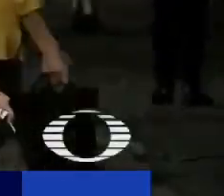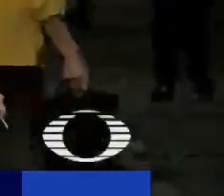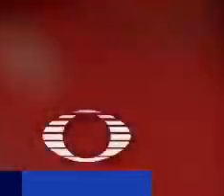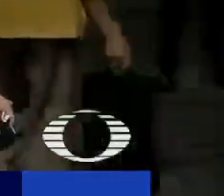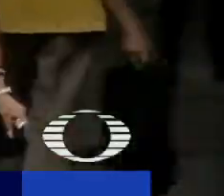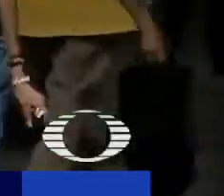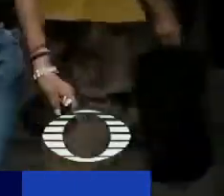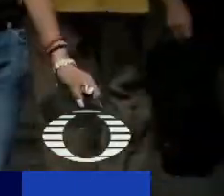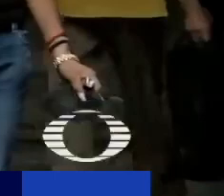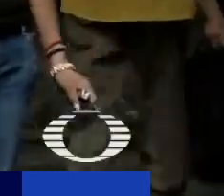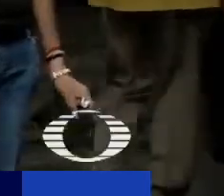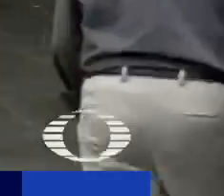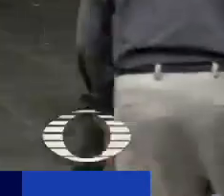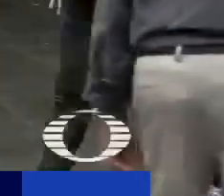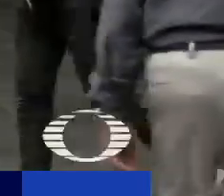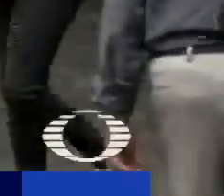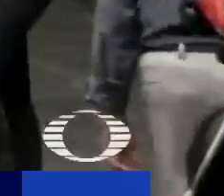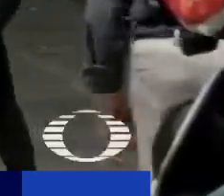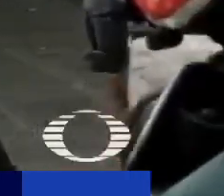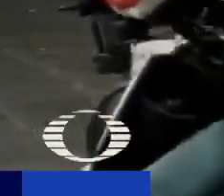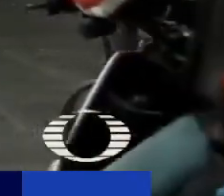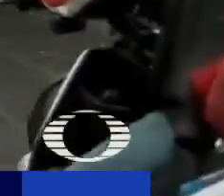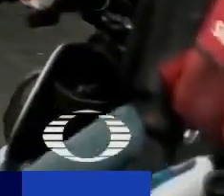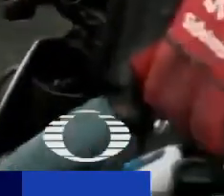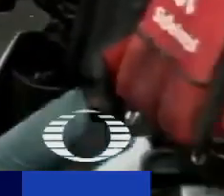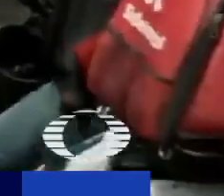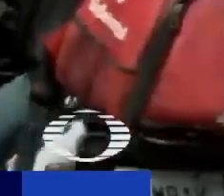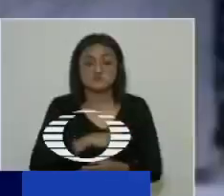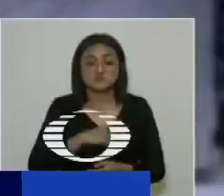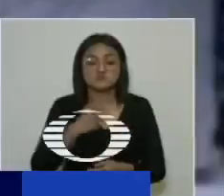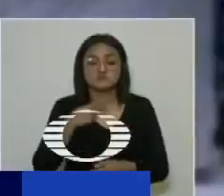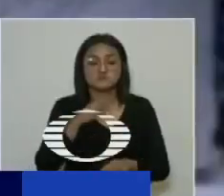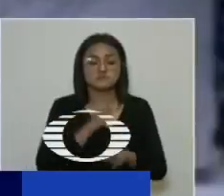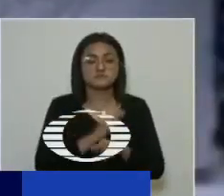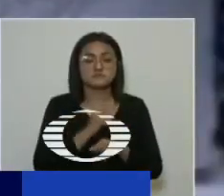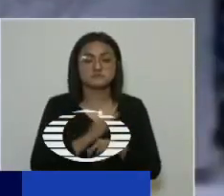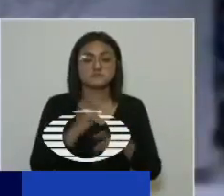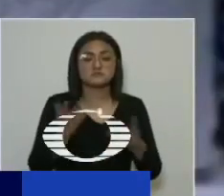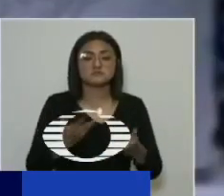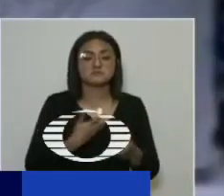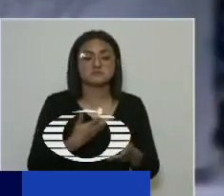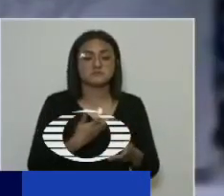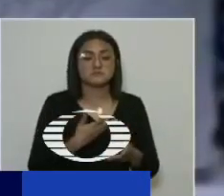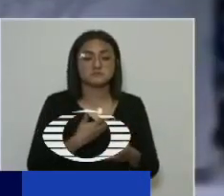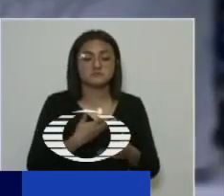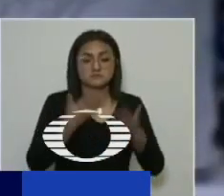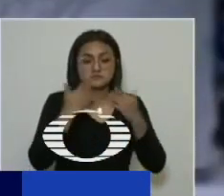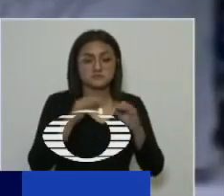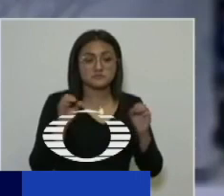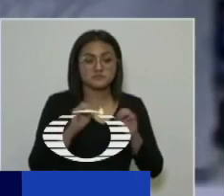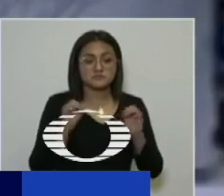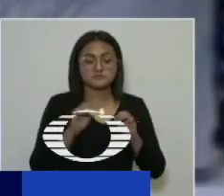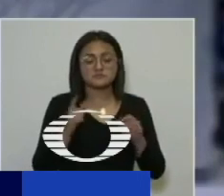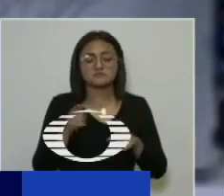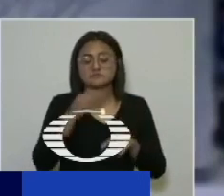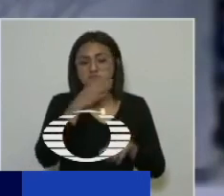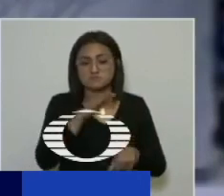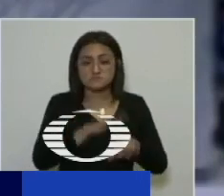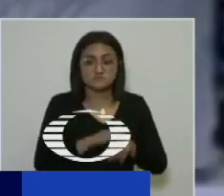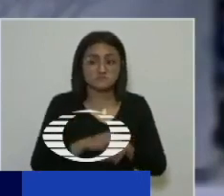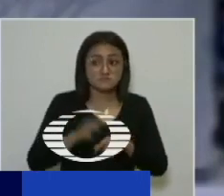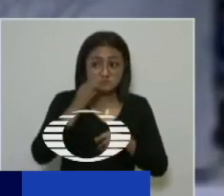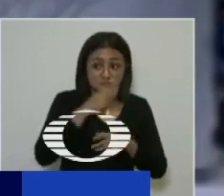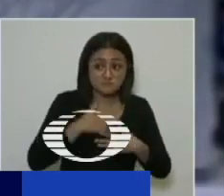escenario que permite al estado controlar la enfermedad hasta el momento no hemos tenido aviso piden